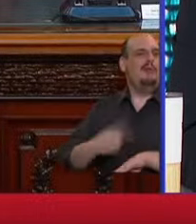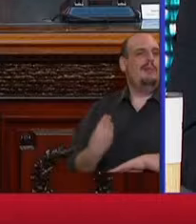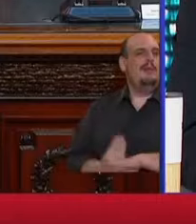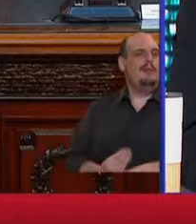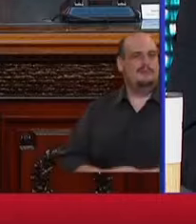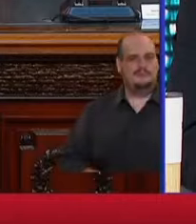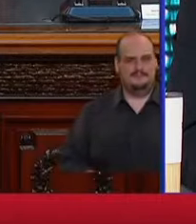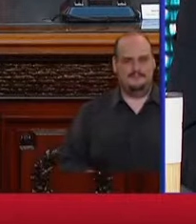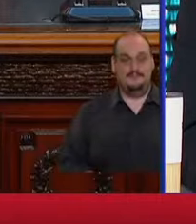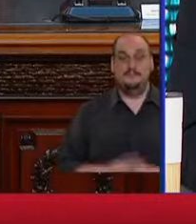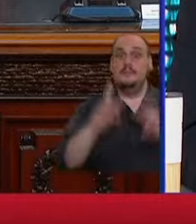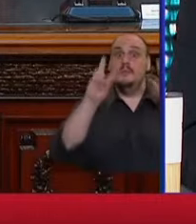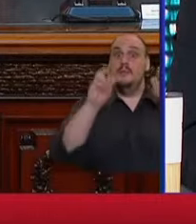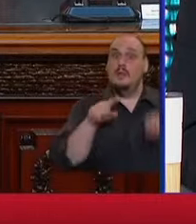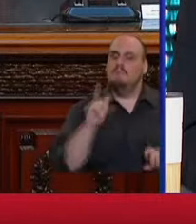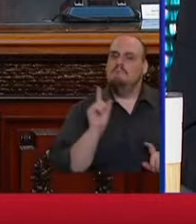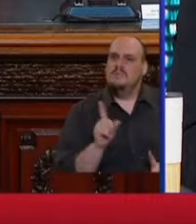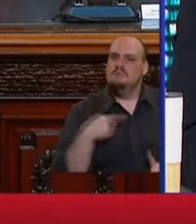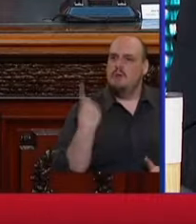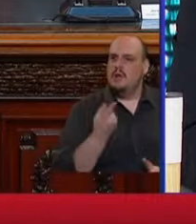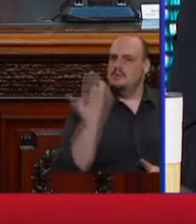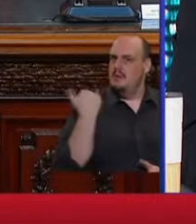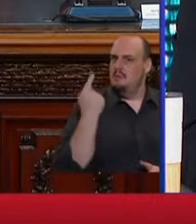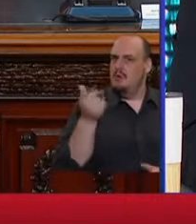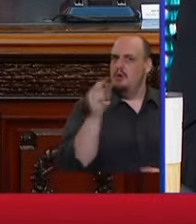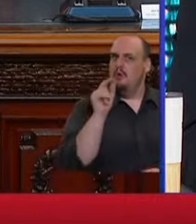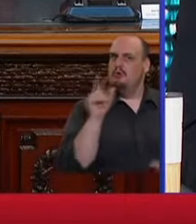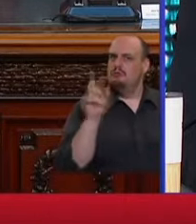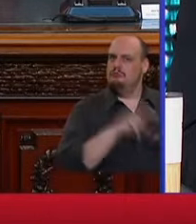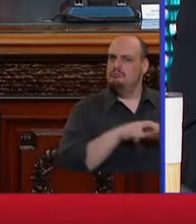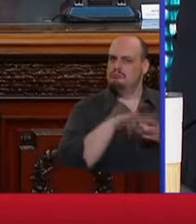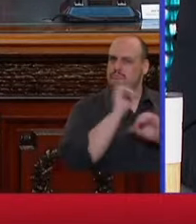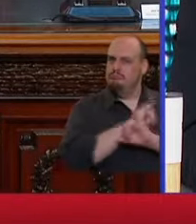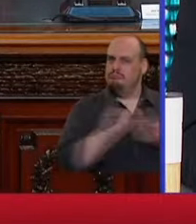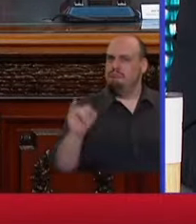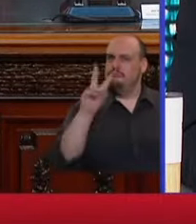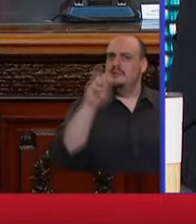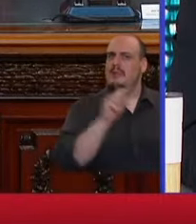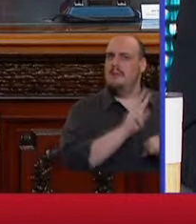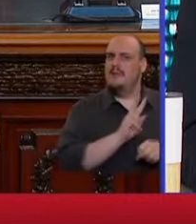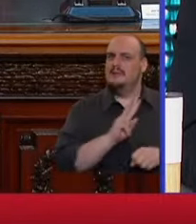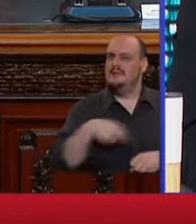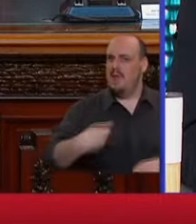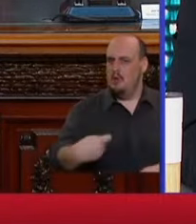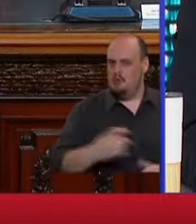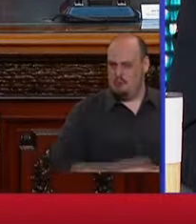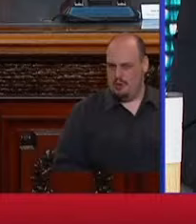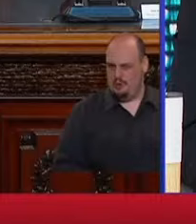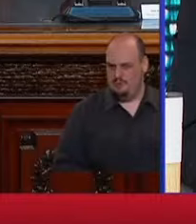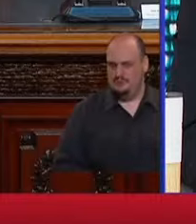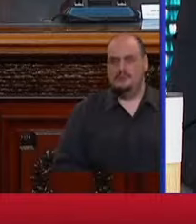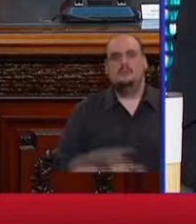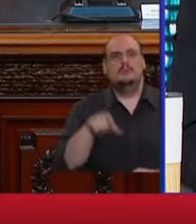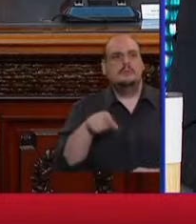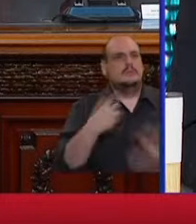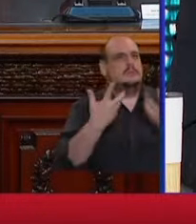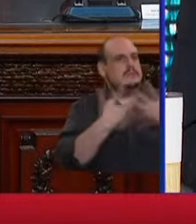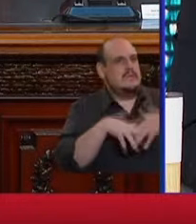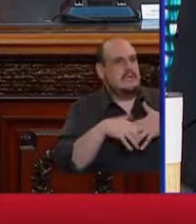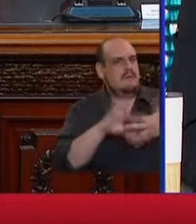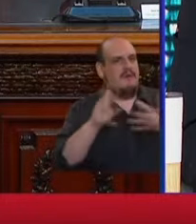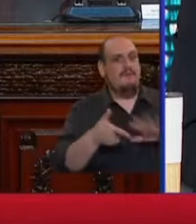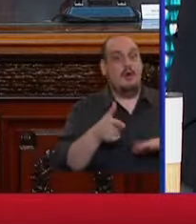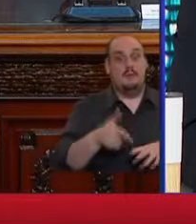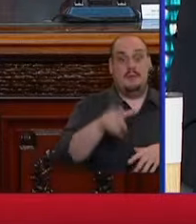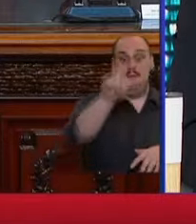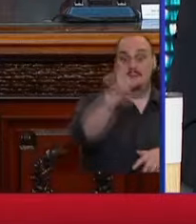repetir este concepto, no estás hablando con un senador de la Libertad Avanza. En ese sentido, le adjudico a Milei absoluta credibilidad